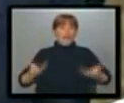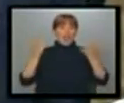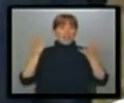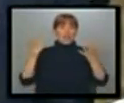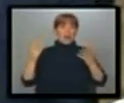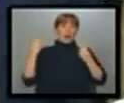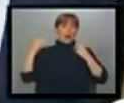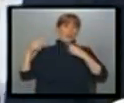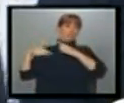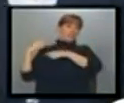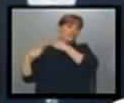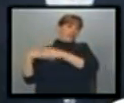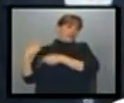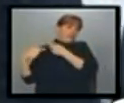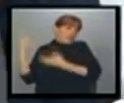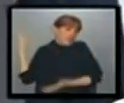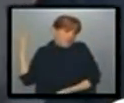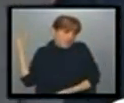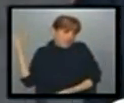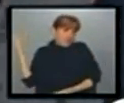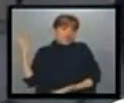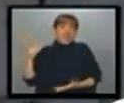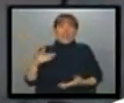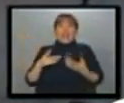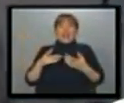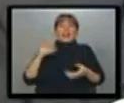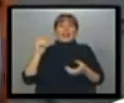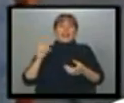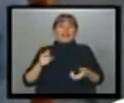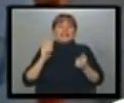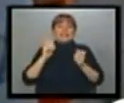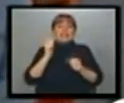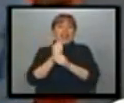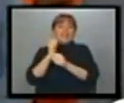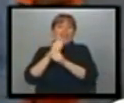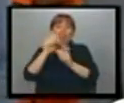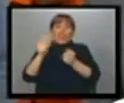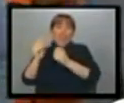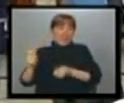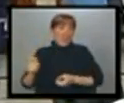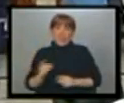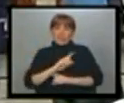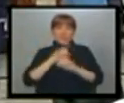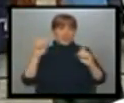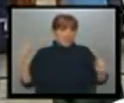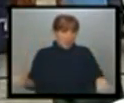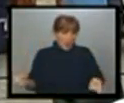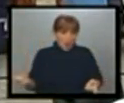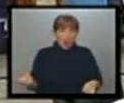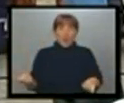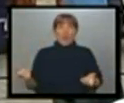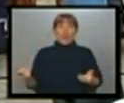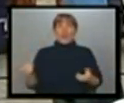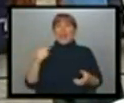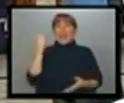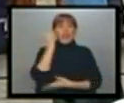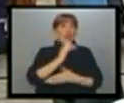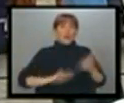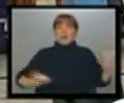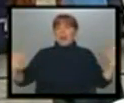país que no generaba empleo de calidad hace 5 años, con una economía al borde del